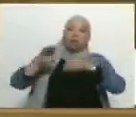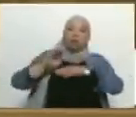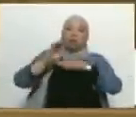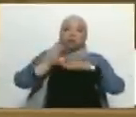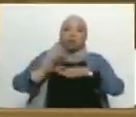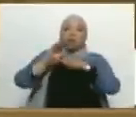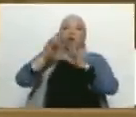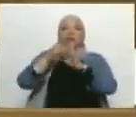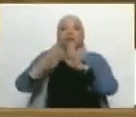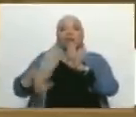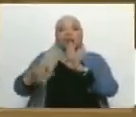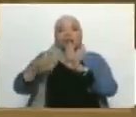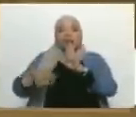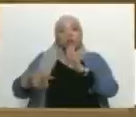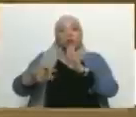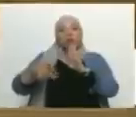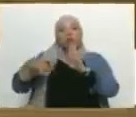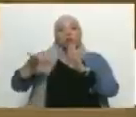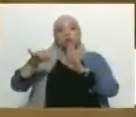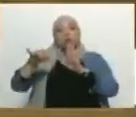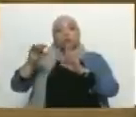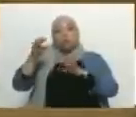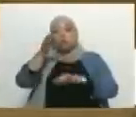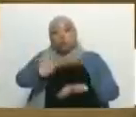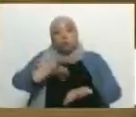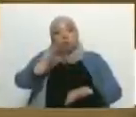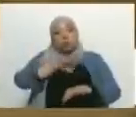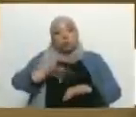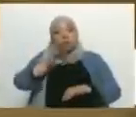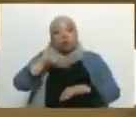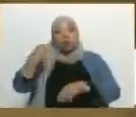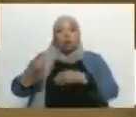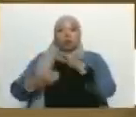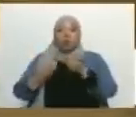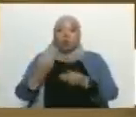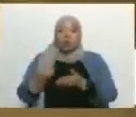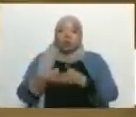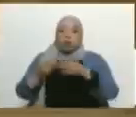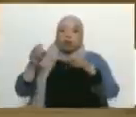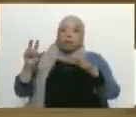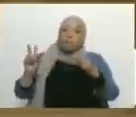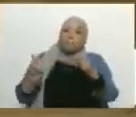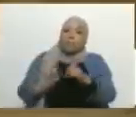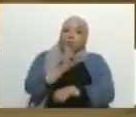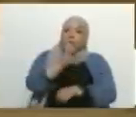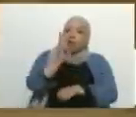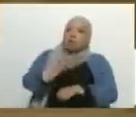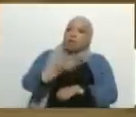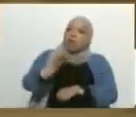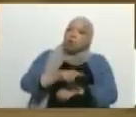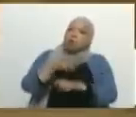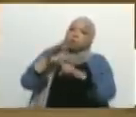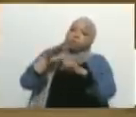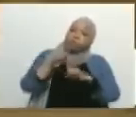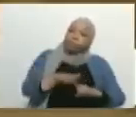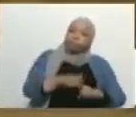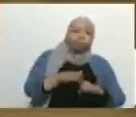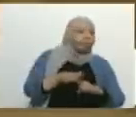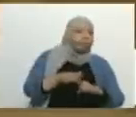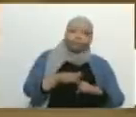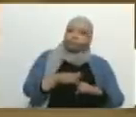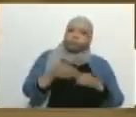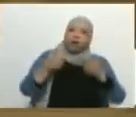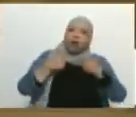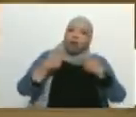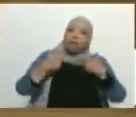de los derechos de este sector social, a objeto de que no sean víctimas de ningún tipo de discriminación que